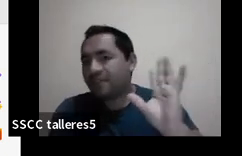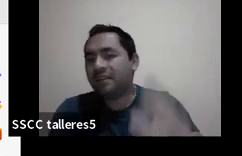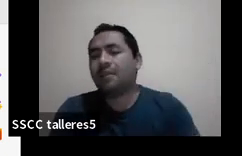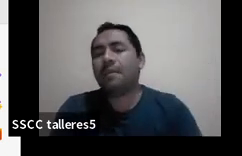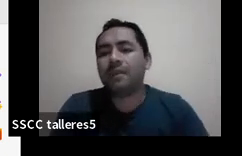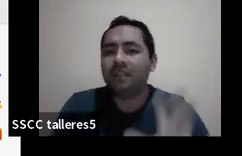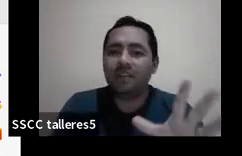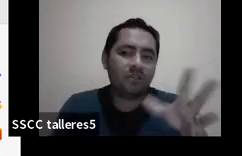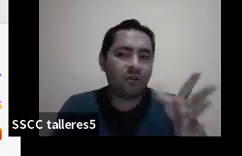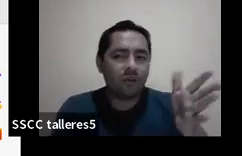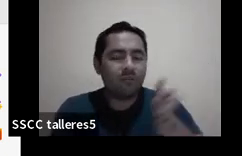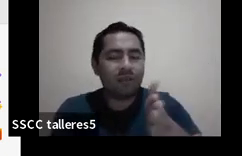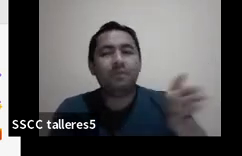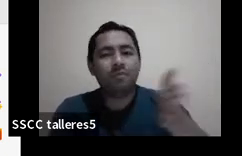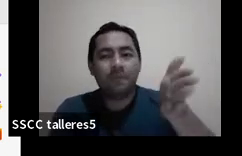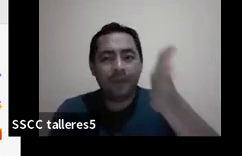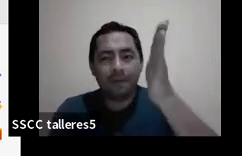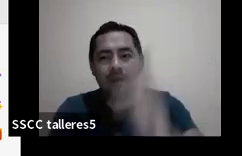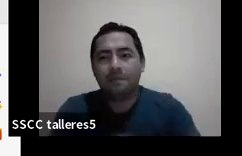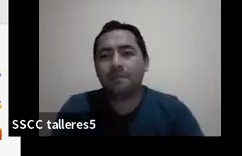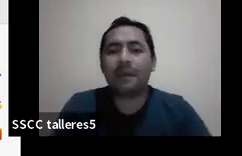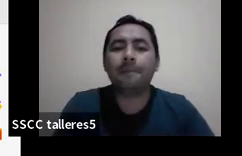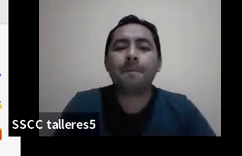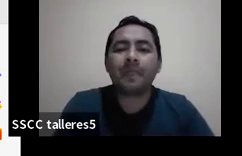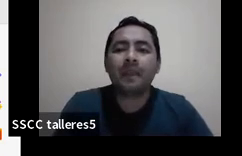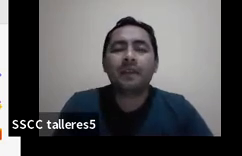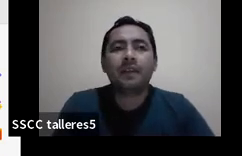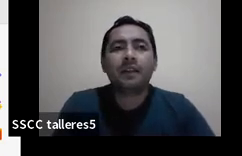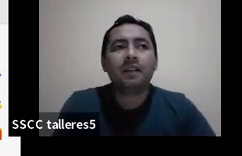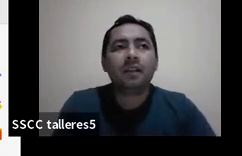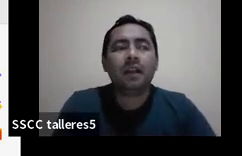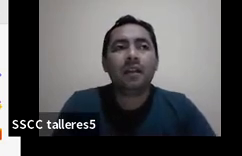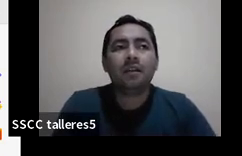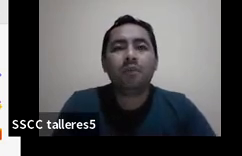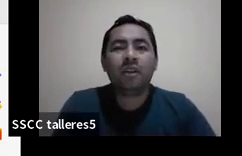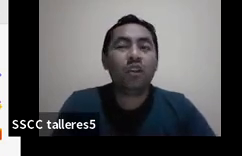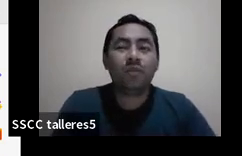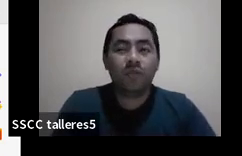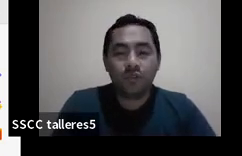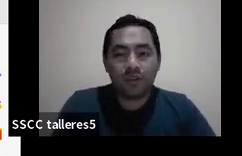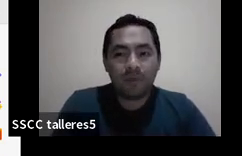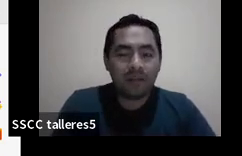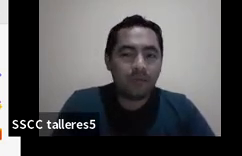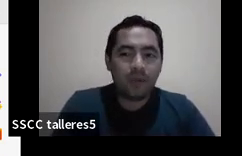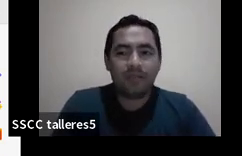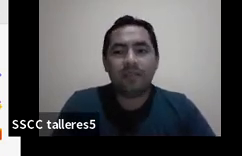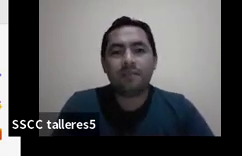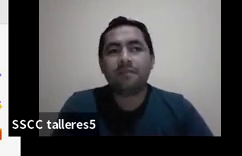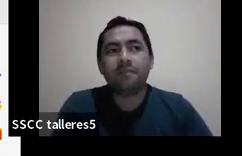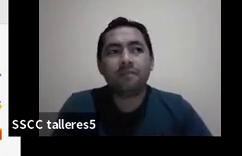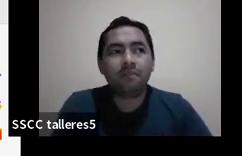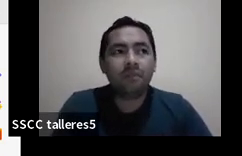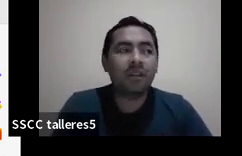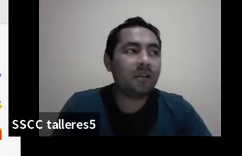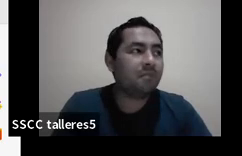eso puede ser también, ¿ya? Y eso es algo, creo, lo más viable, ¿ya? ¿Por qué no el profesor aprender lengua de